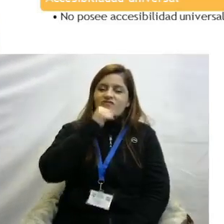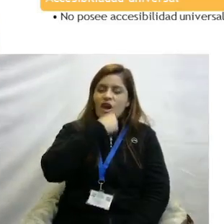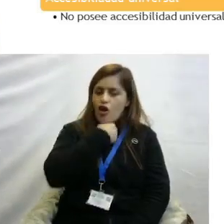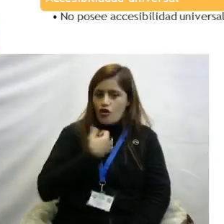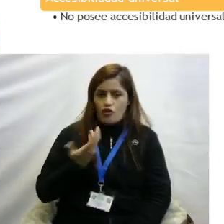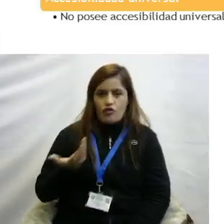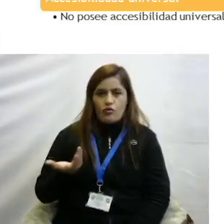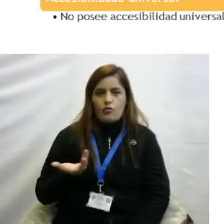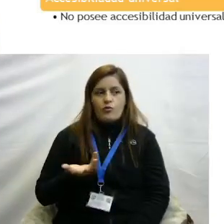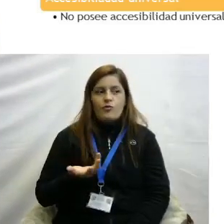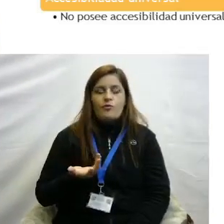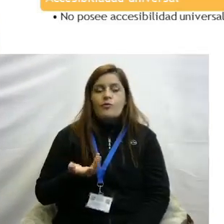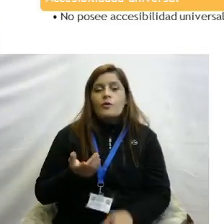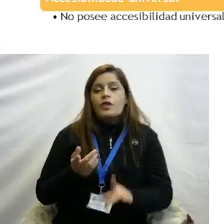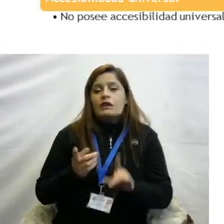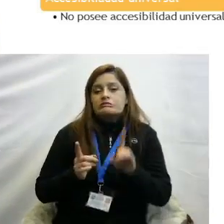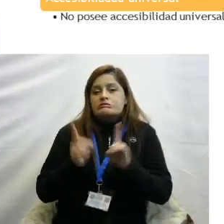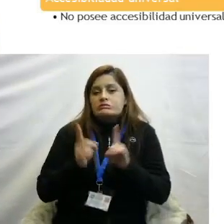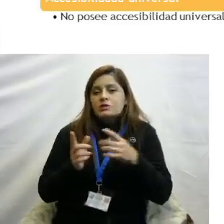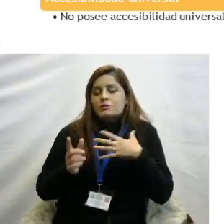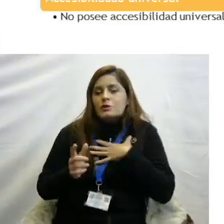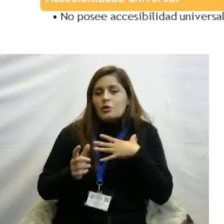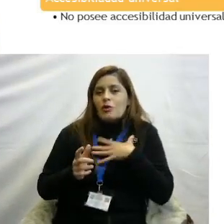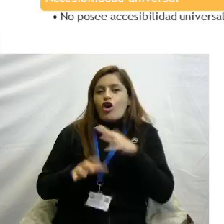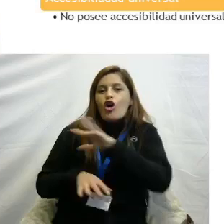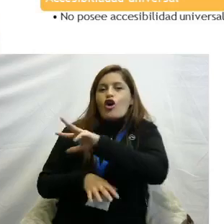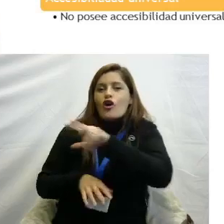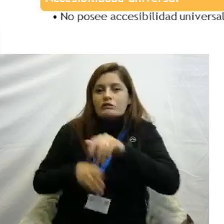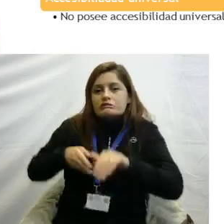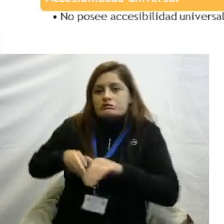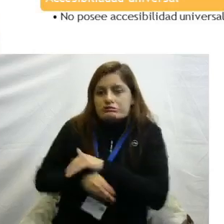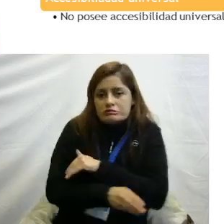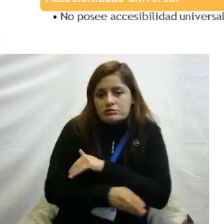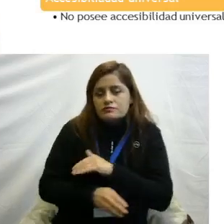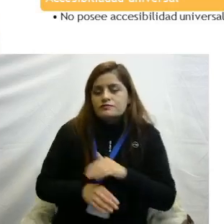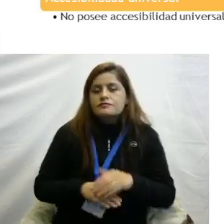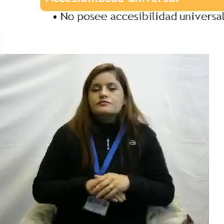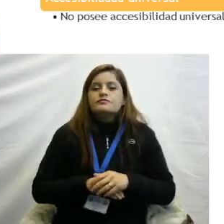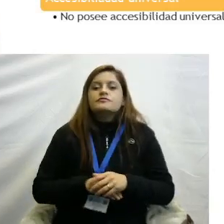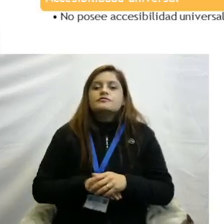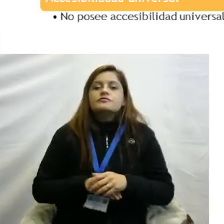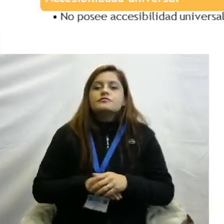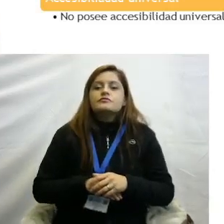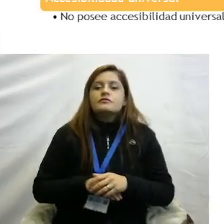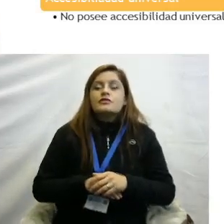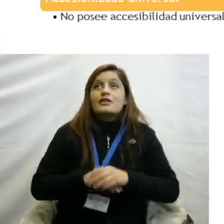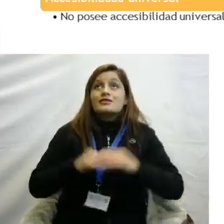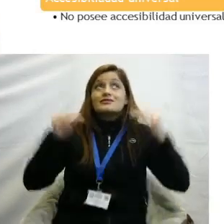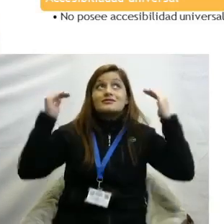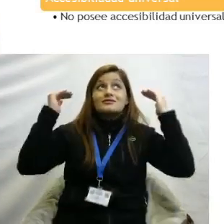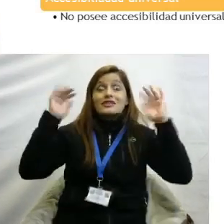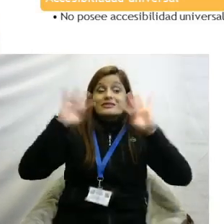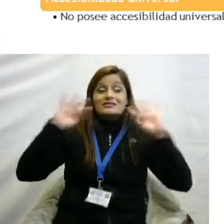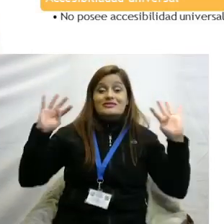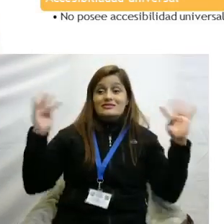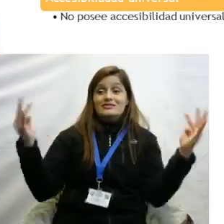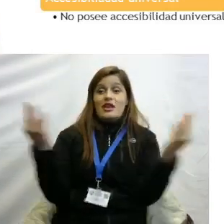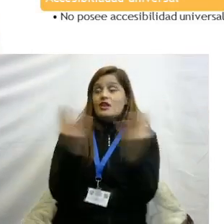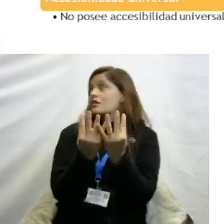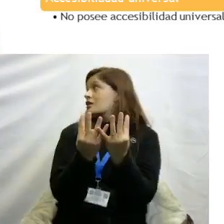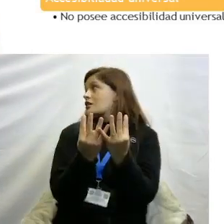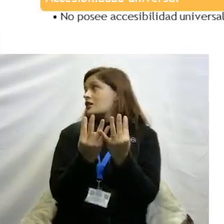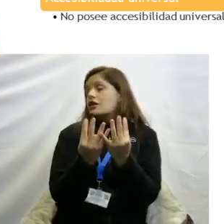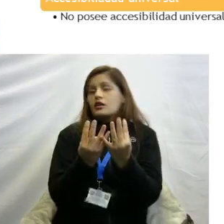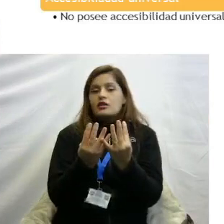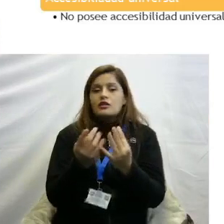organización ahí tiene un poco temor que haya robos u otras cosas por ese tema, y el cierre perimetral, ¿no es cierto?, es un